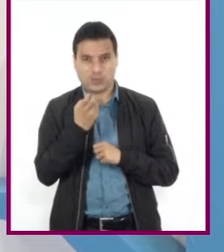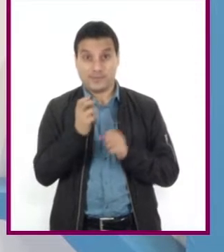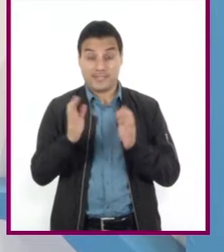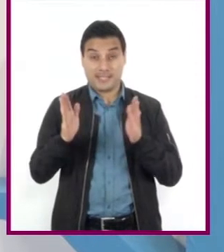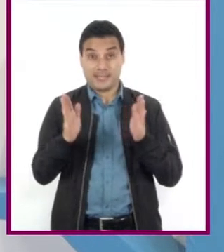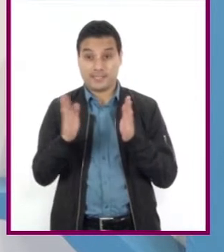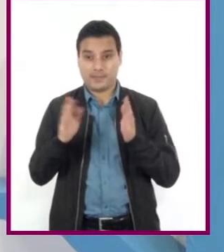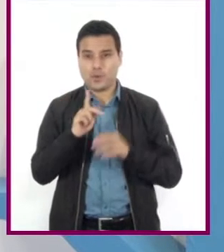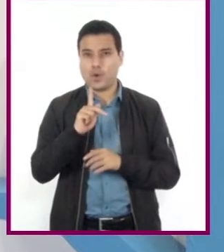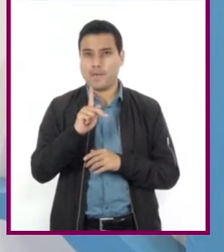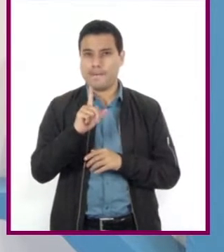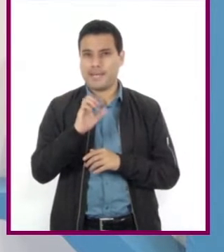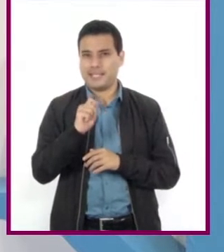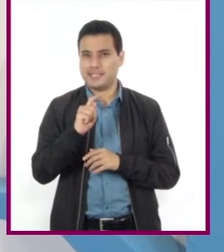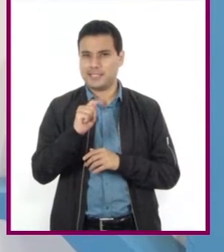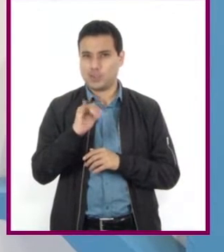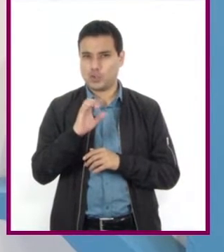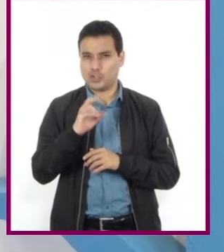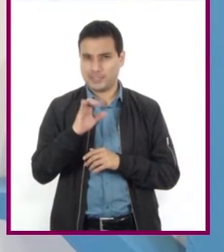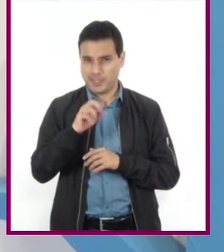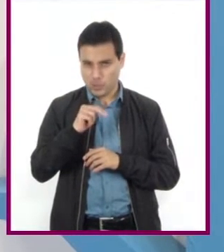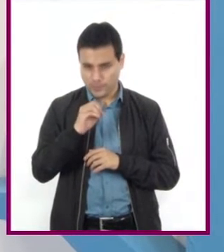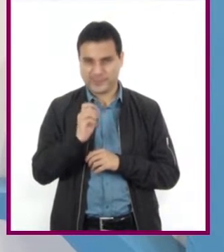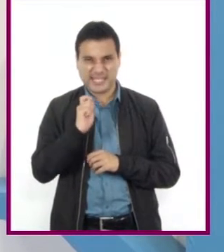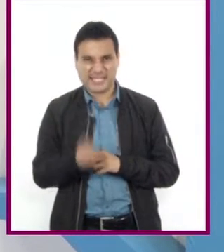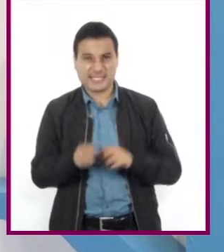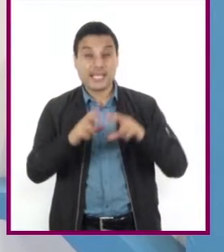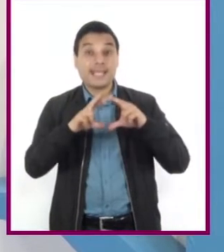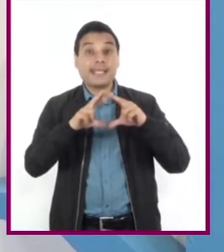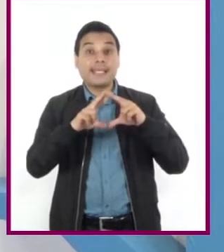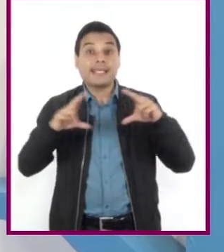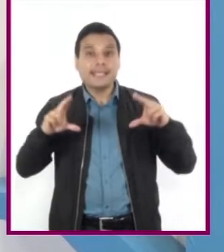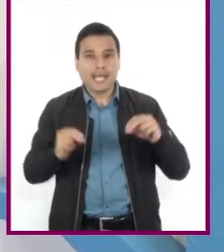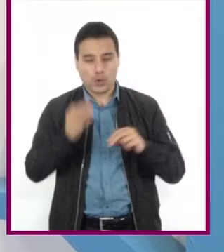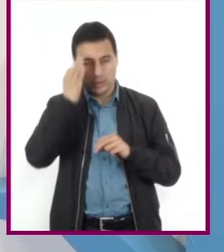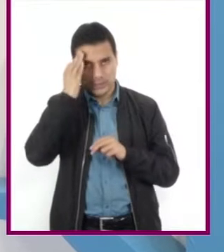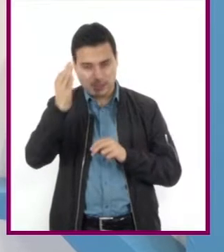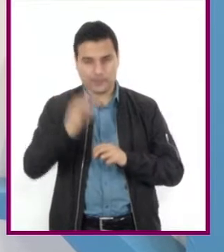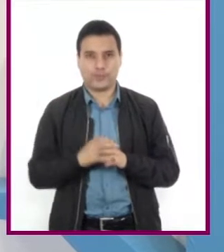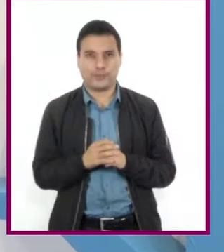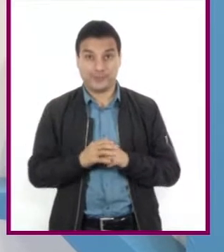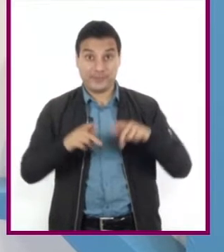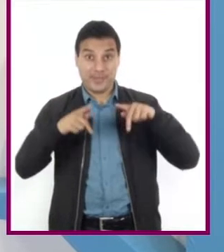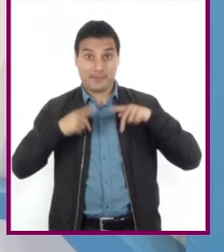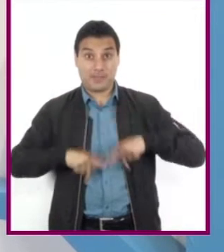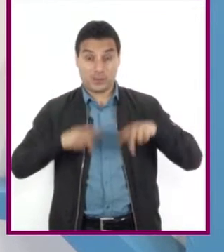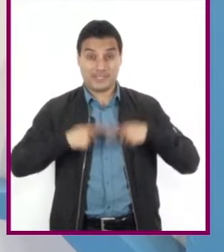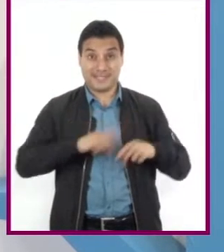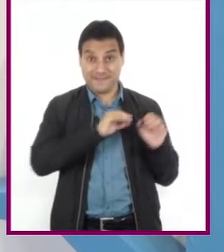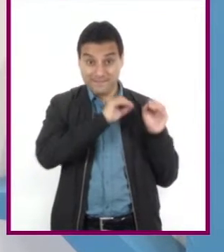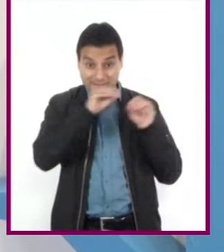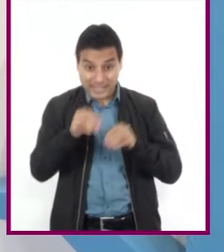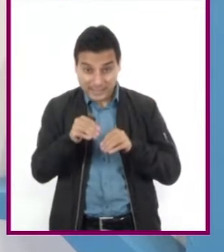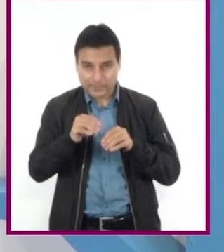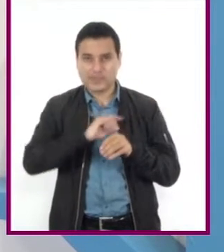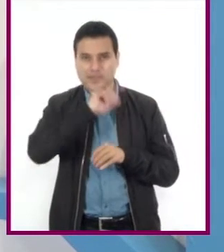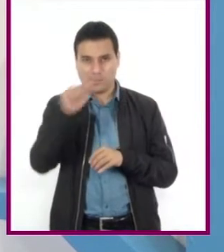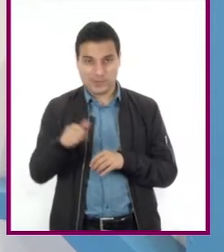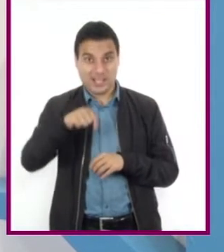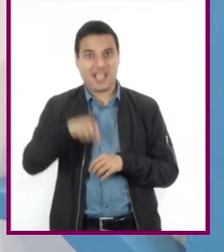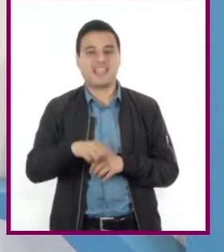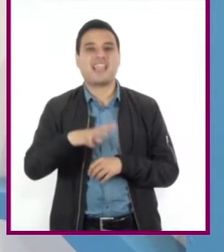Superior, o también llamado Edad de Hielo, por lo que los primeros habitantes del territorio mexicano convivieron con mamuts